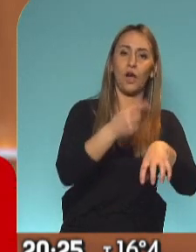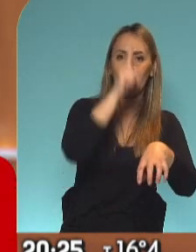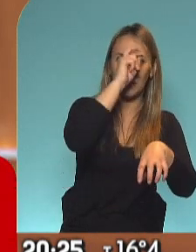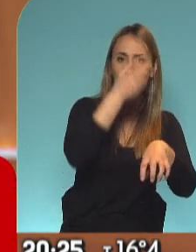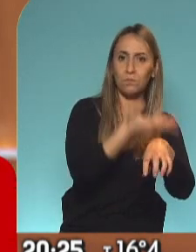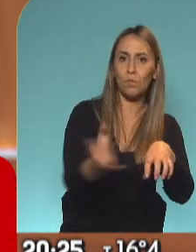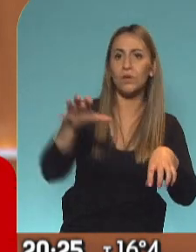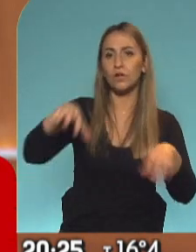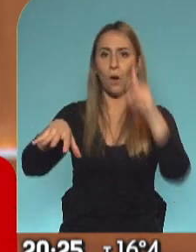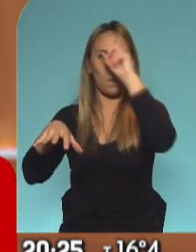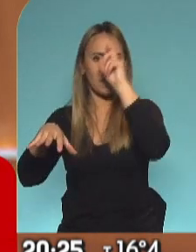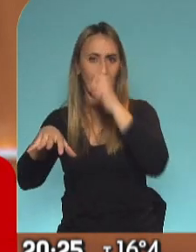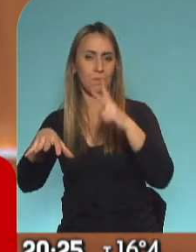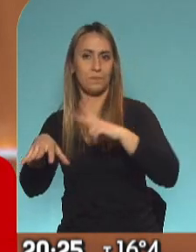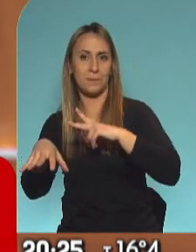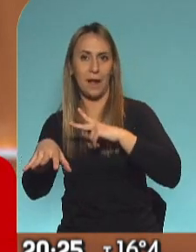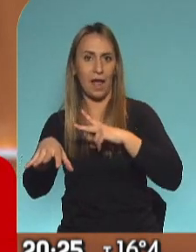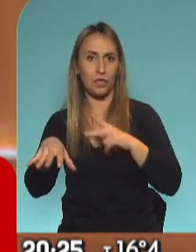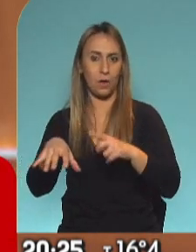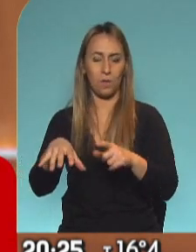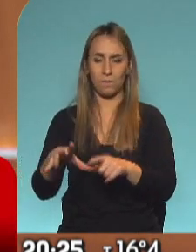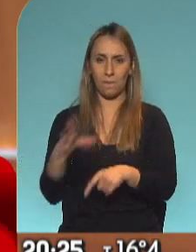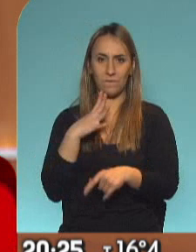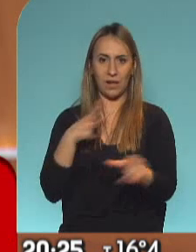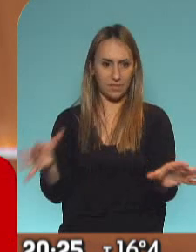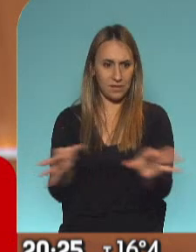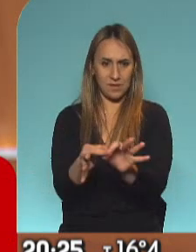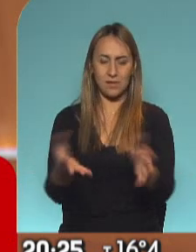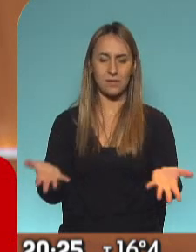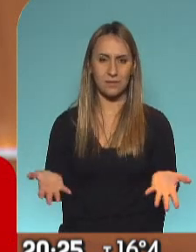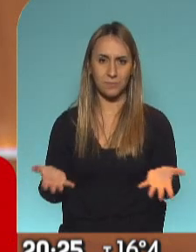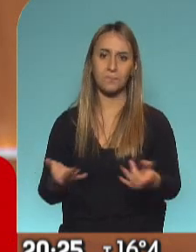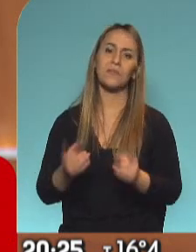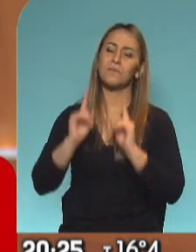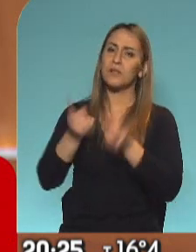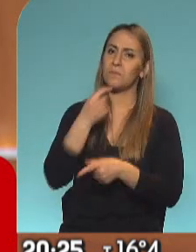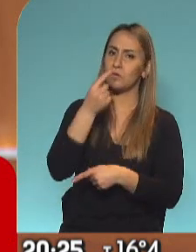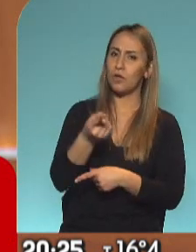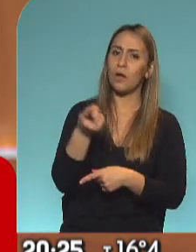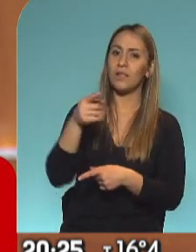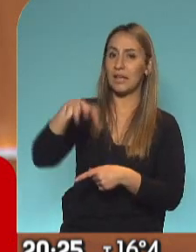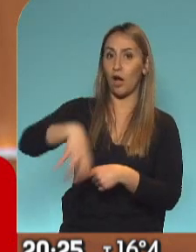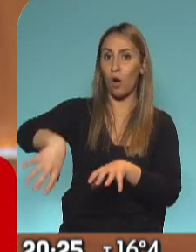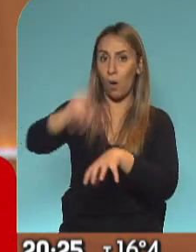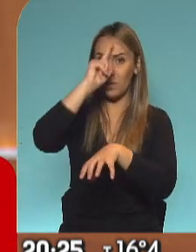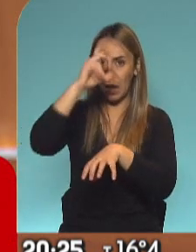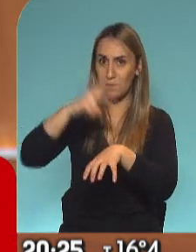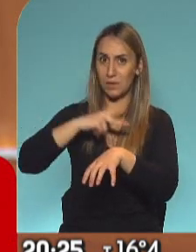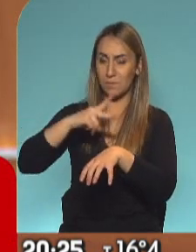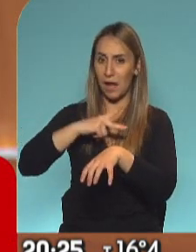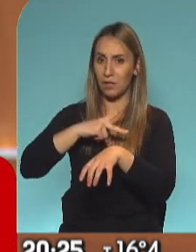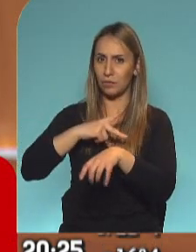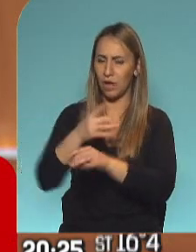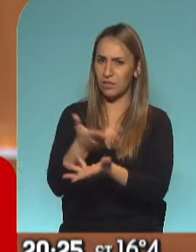decir nuevamente y fundamentalmente emparentarlo con otra cosa. Si hubo retraso para informar desde el sector privado, sobre todo, y también de